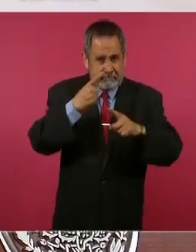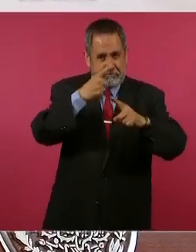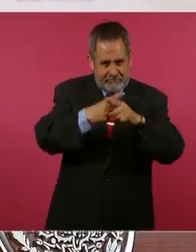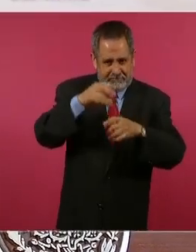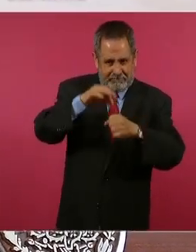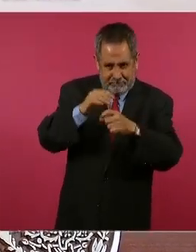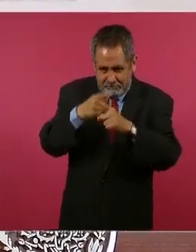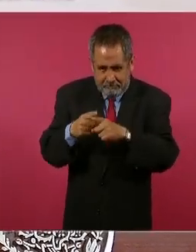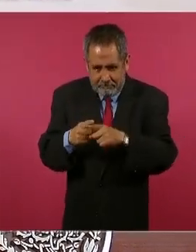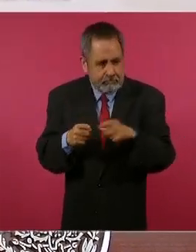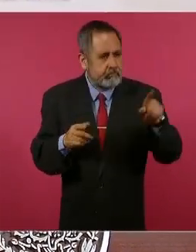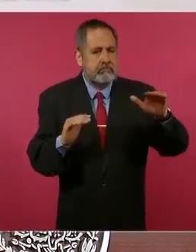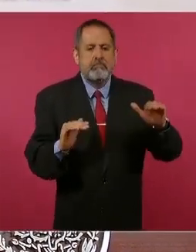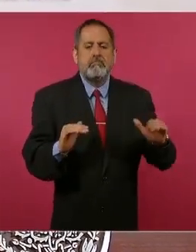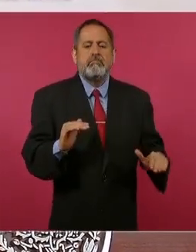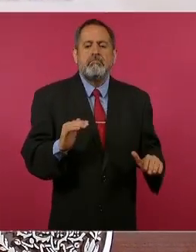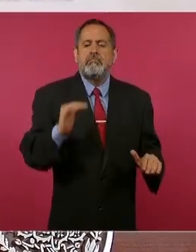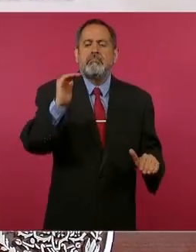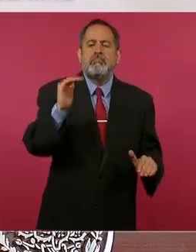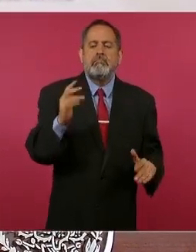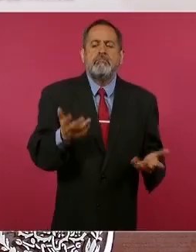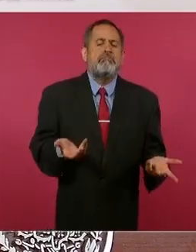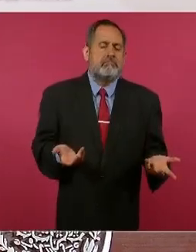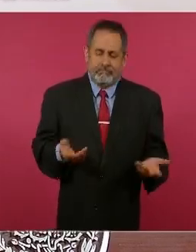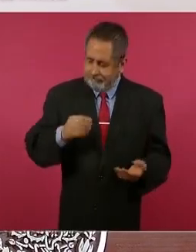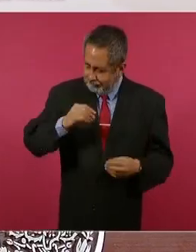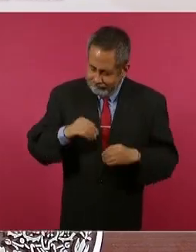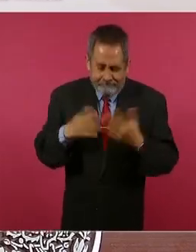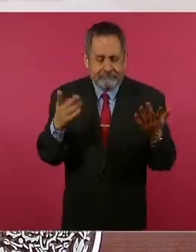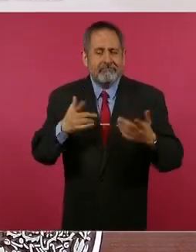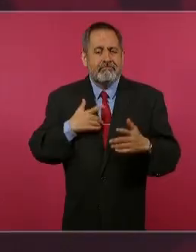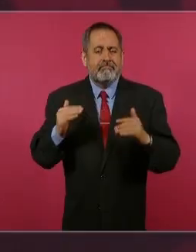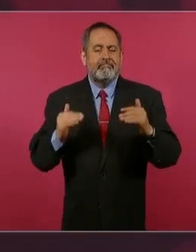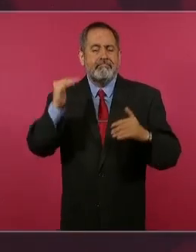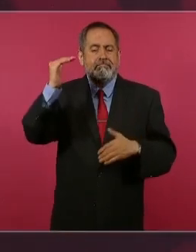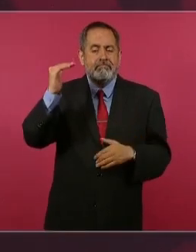ellos bajaron y nosotros subimos